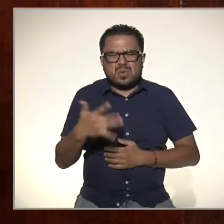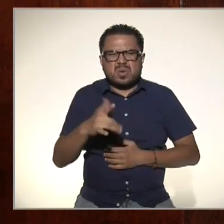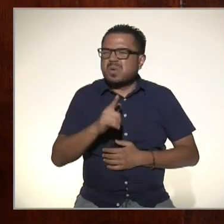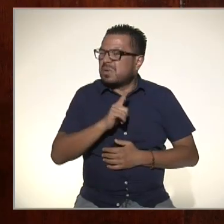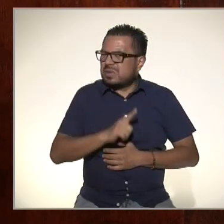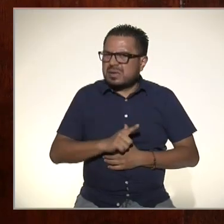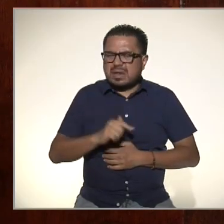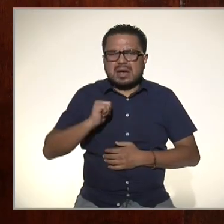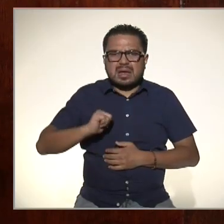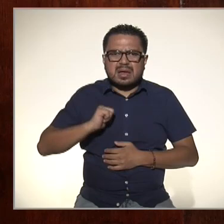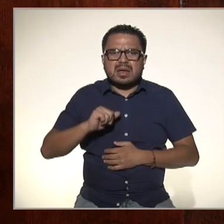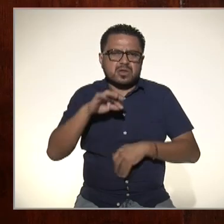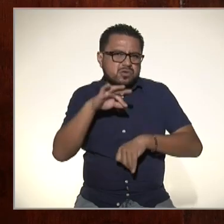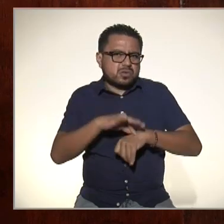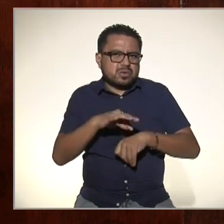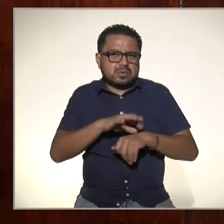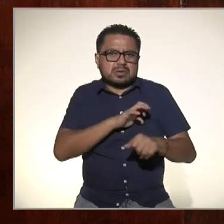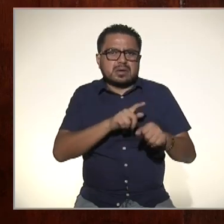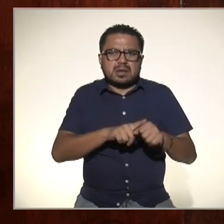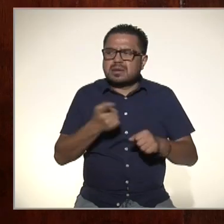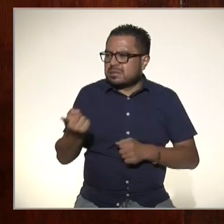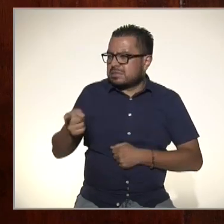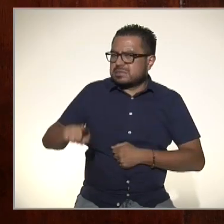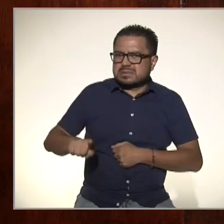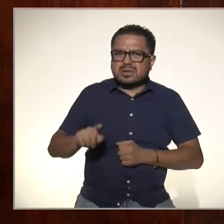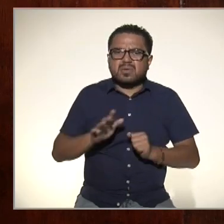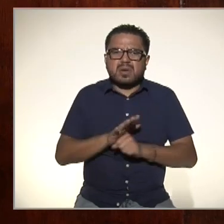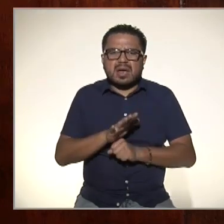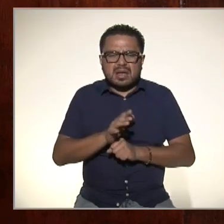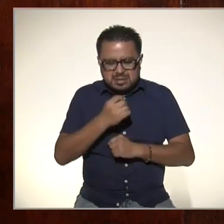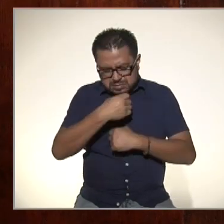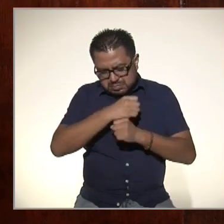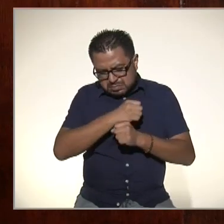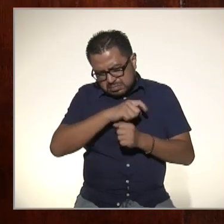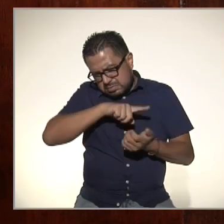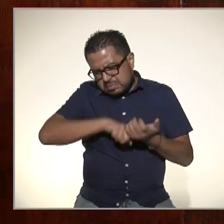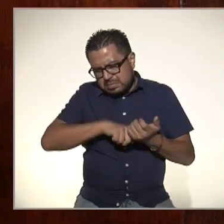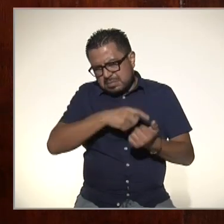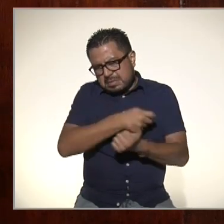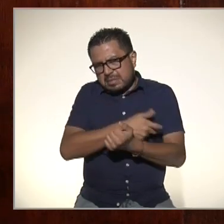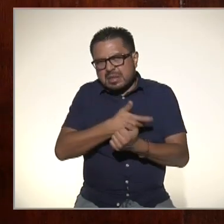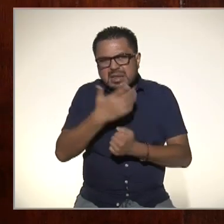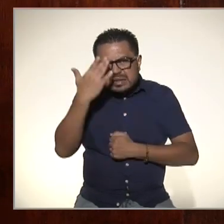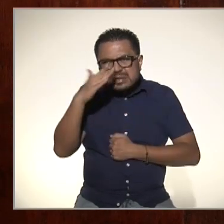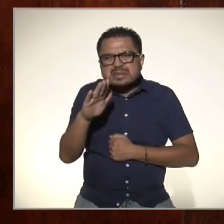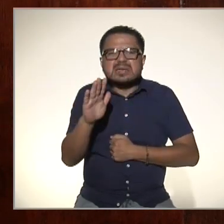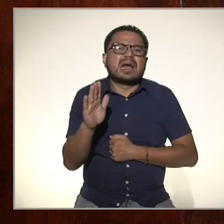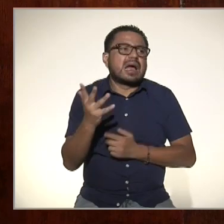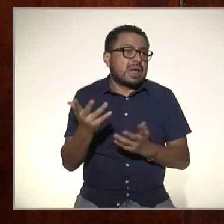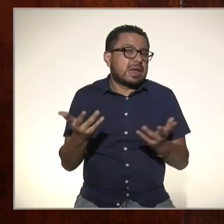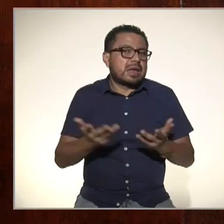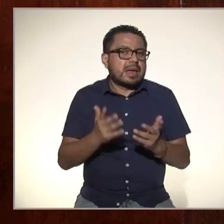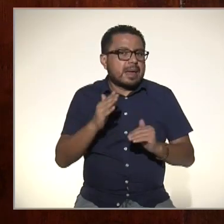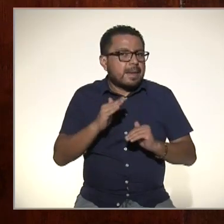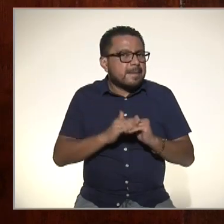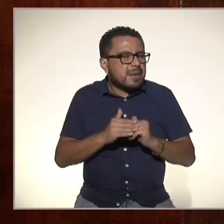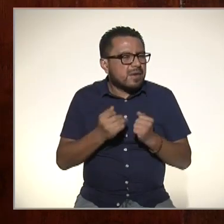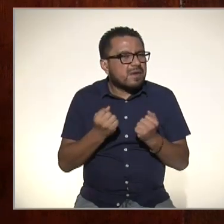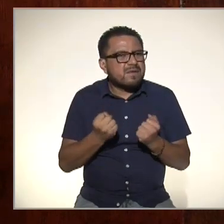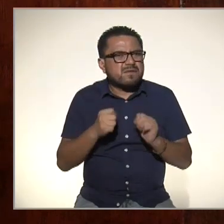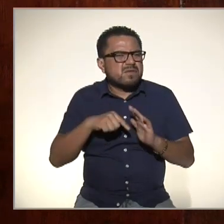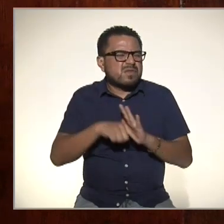orinar. El urólogo le mandó a hacer algunos estudios para saber y hacer más grande